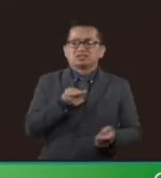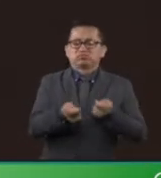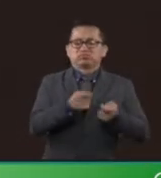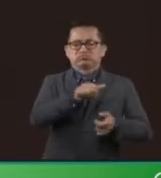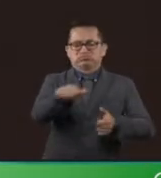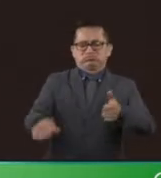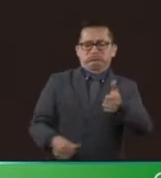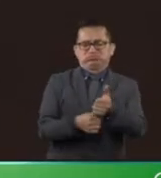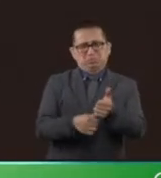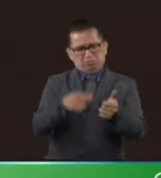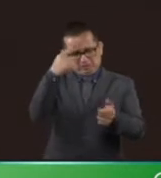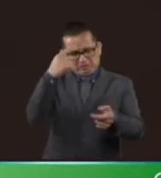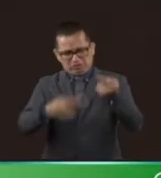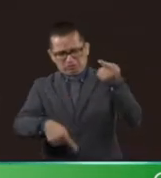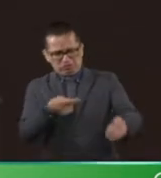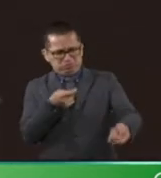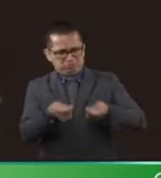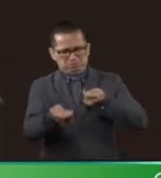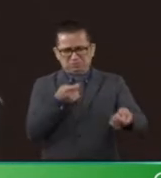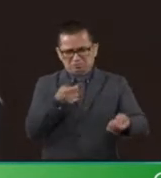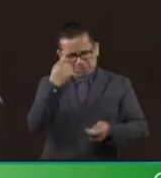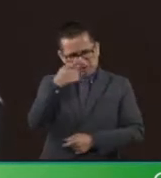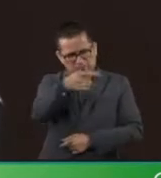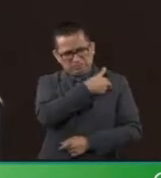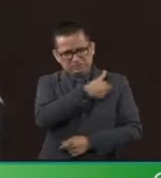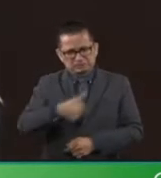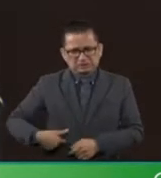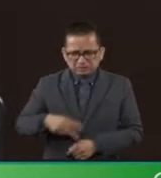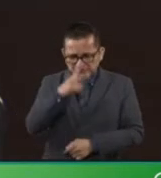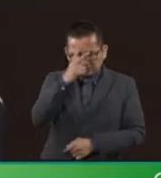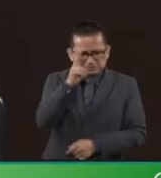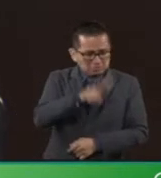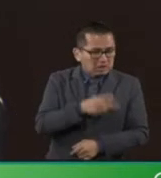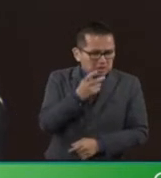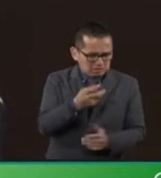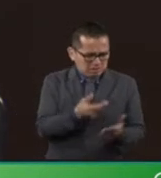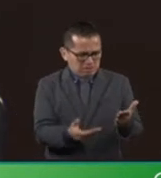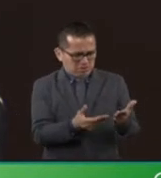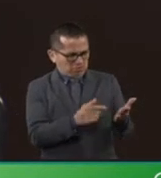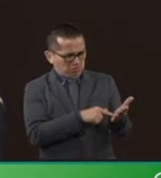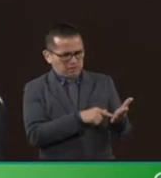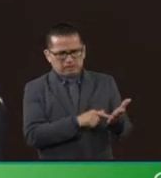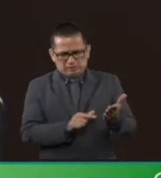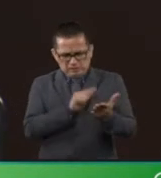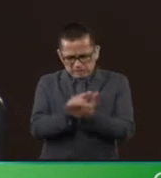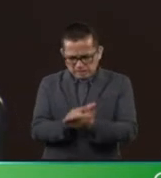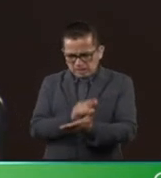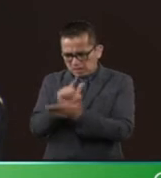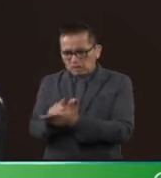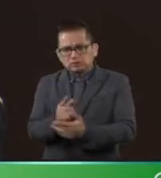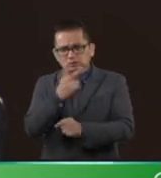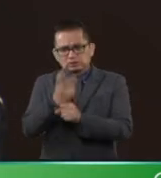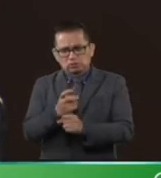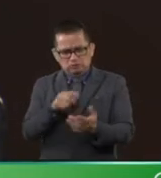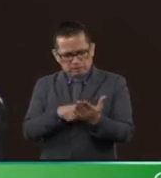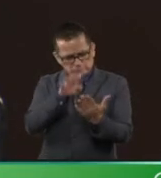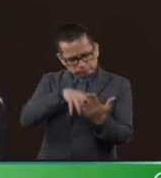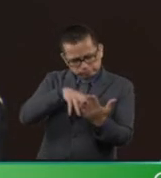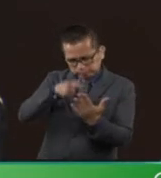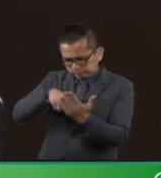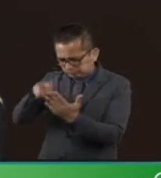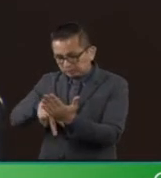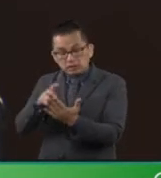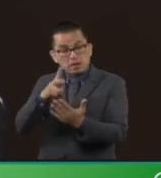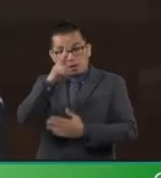partido mayoritario a leer justamente los dictámenes que hoy estamos discutiendo de estas leyes secundarias nos alarm